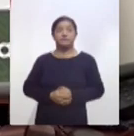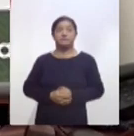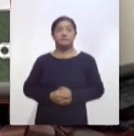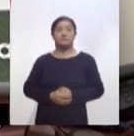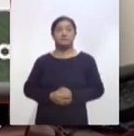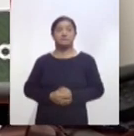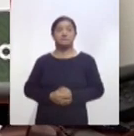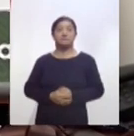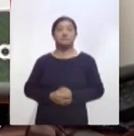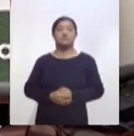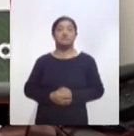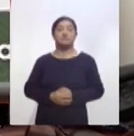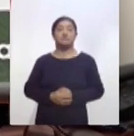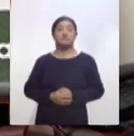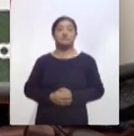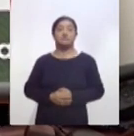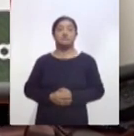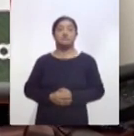de